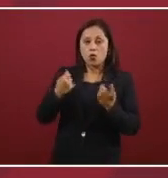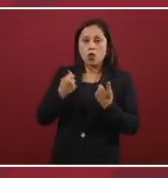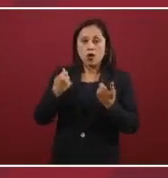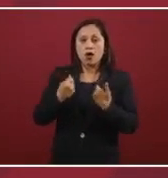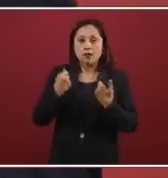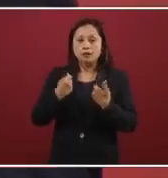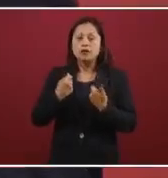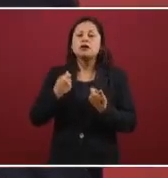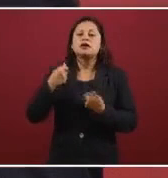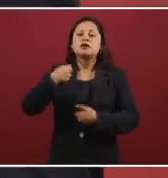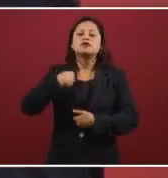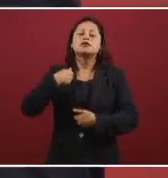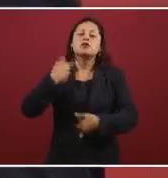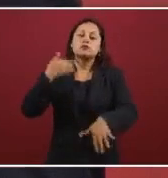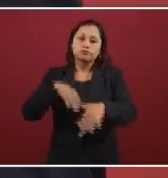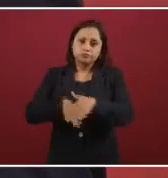Congreso